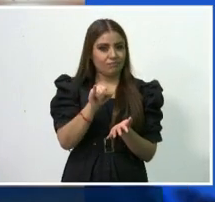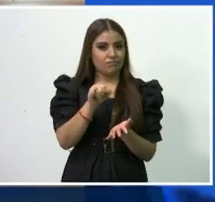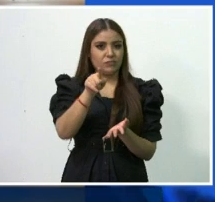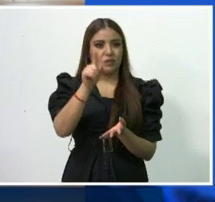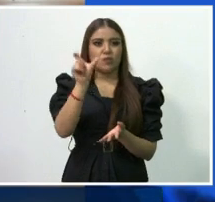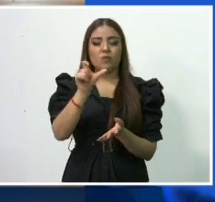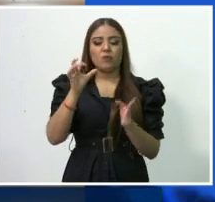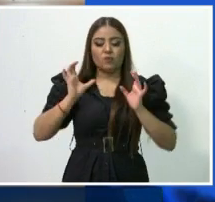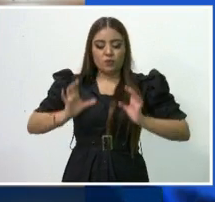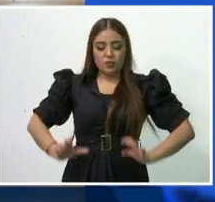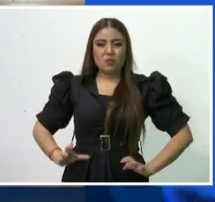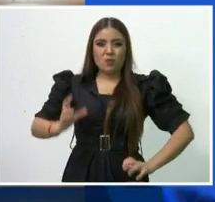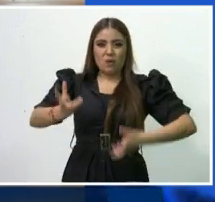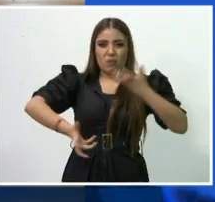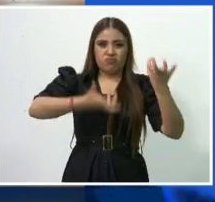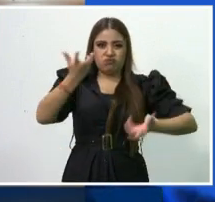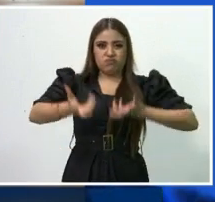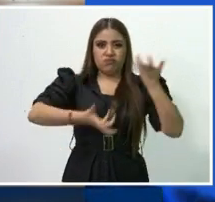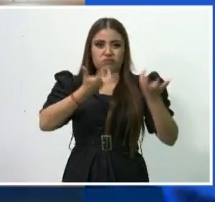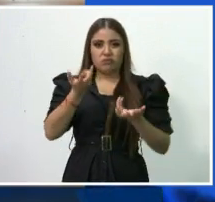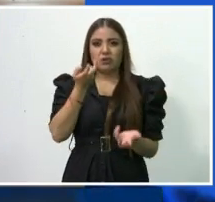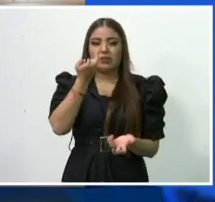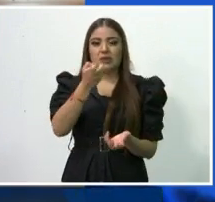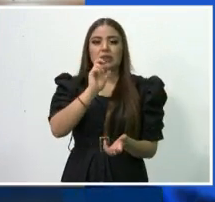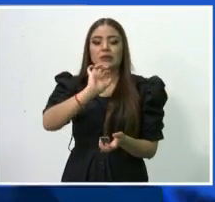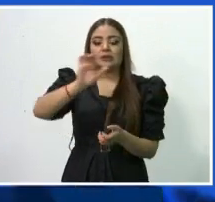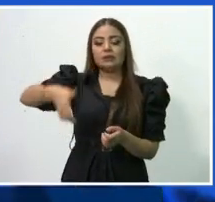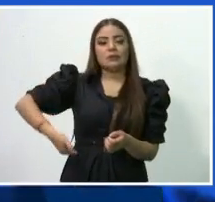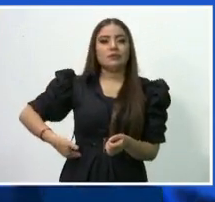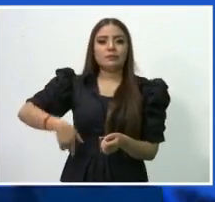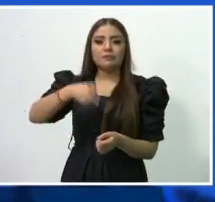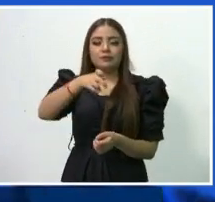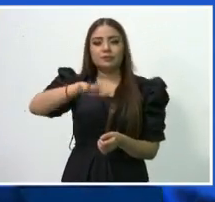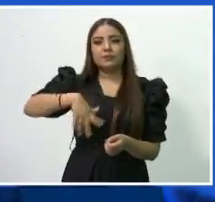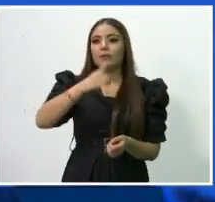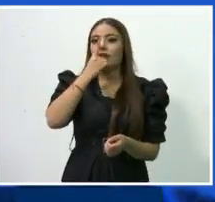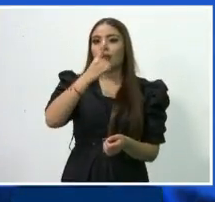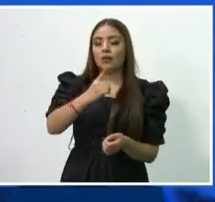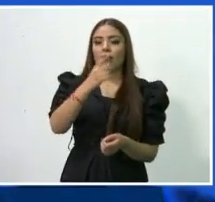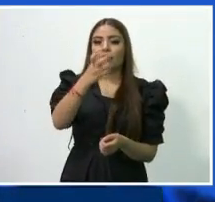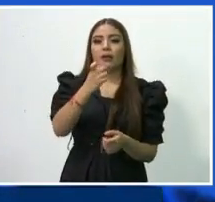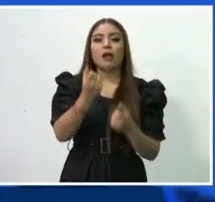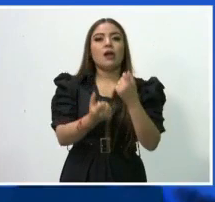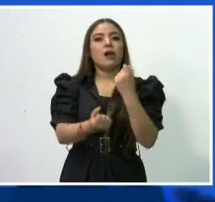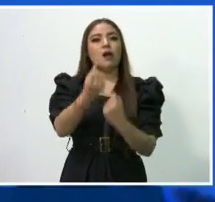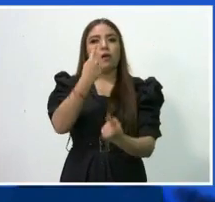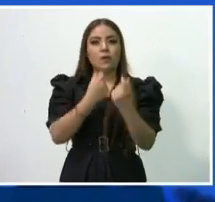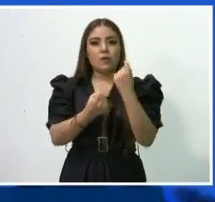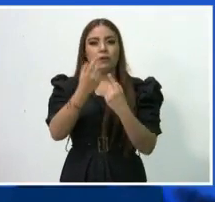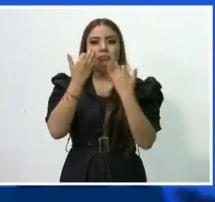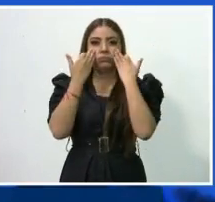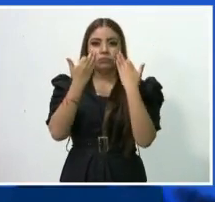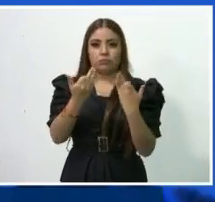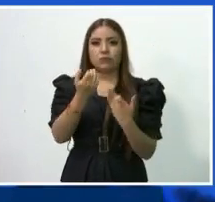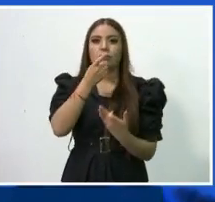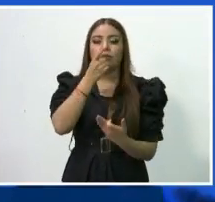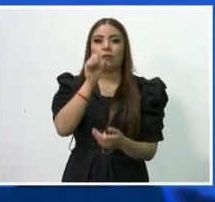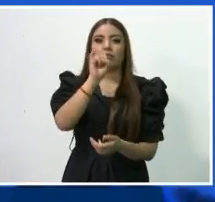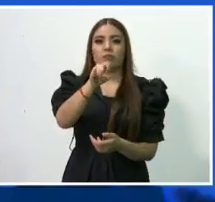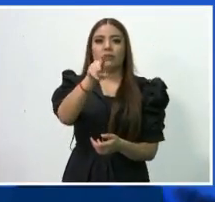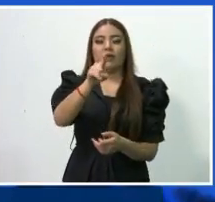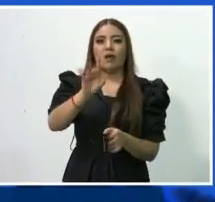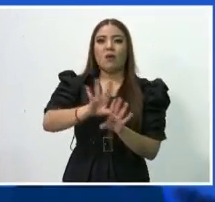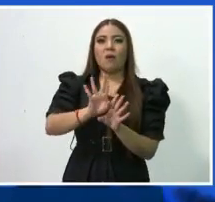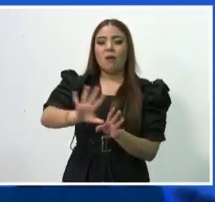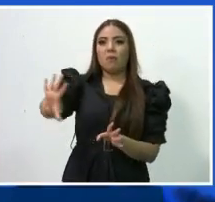quemaduras que sufrió a raíz de este fuerte accidente donde como lo comentaba Bueno pues algunos testigos señalan que iba en